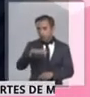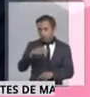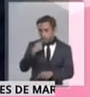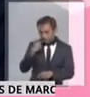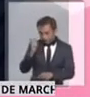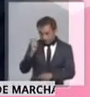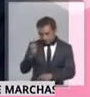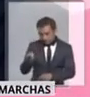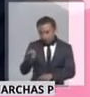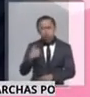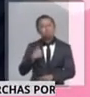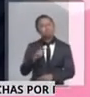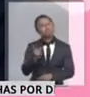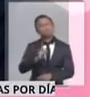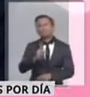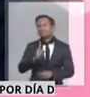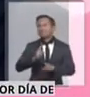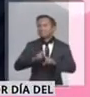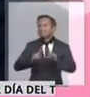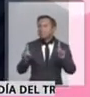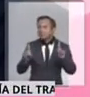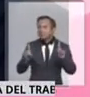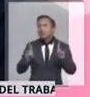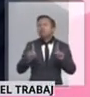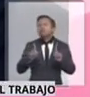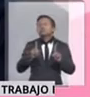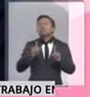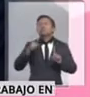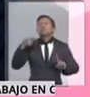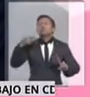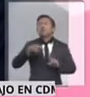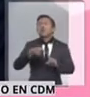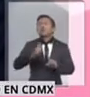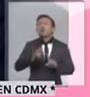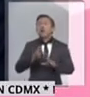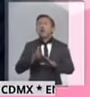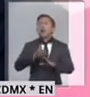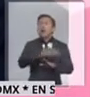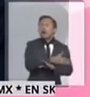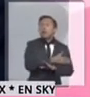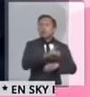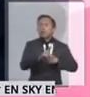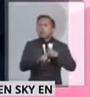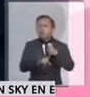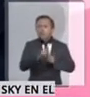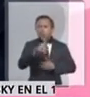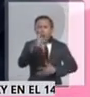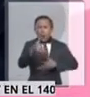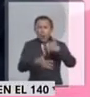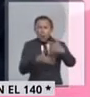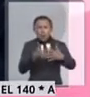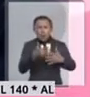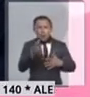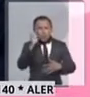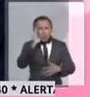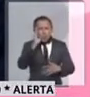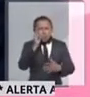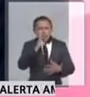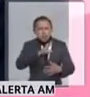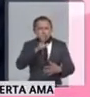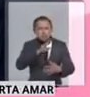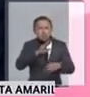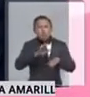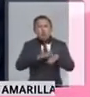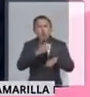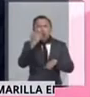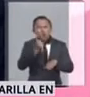Ya, ese, por supuesto, tema a discutir. Por ejemplo, ¿tú qué crees que haya pesado más en el ánimo ciudadano